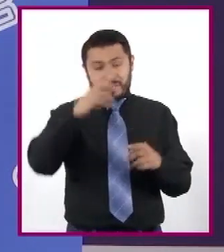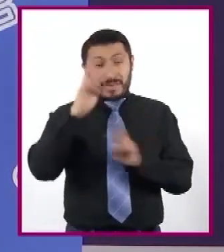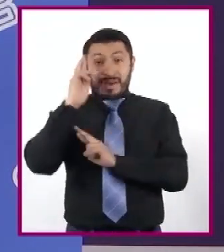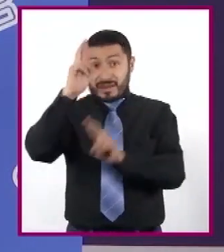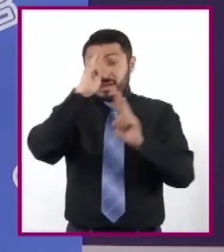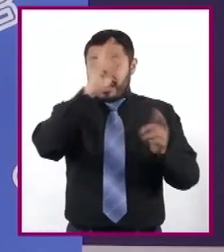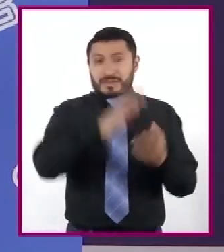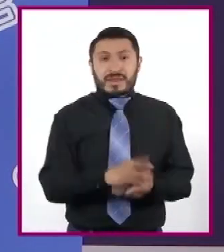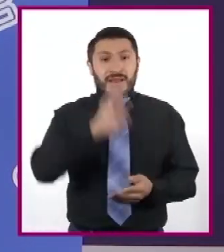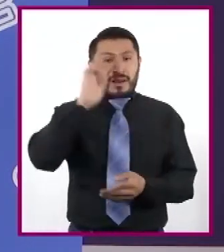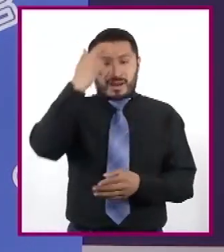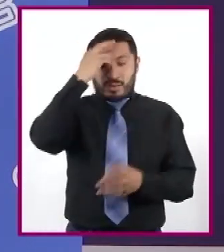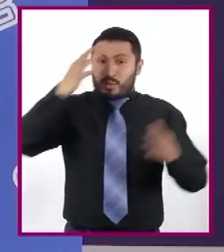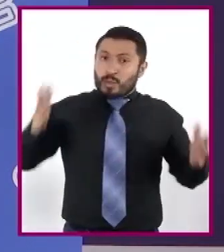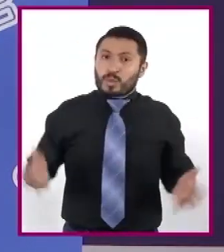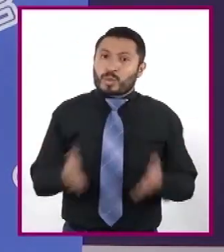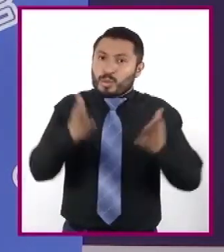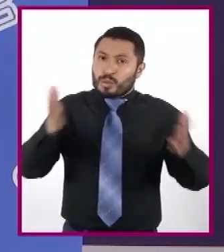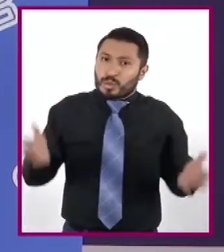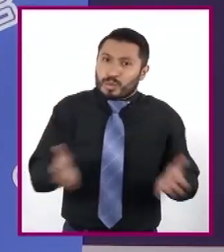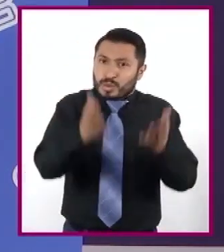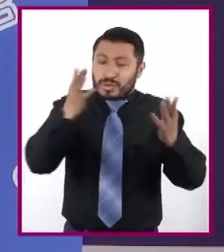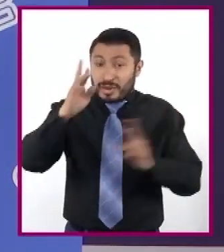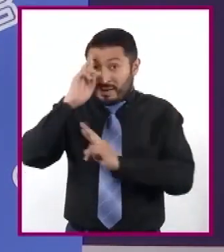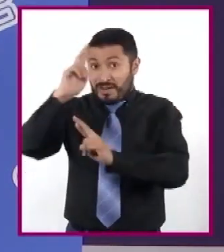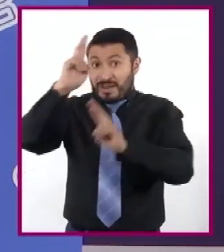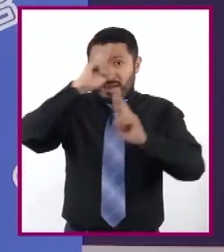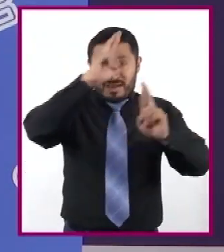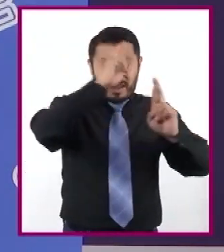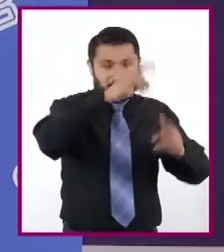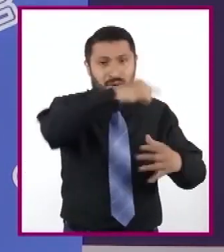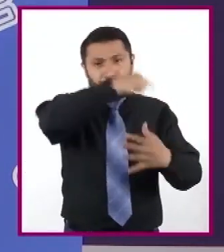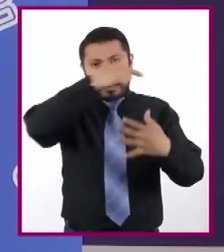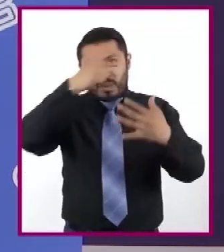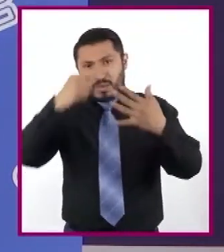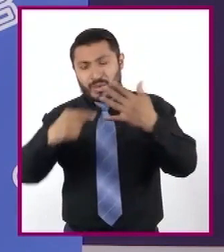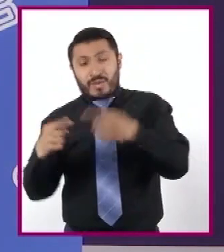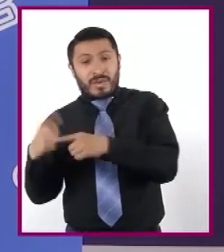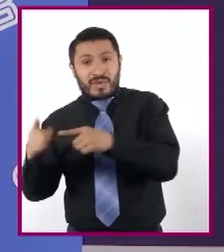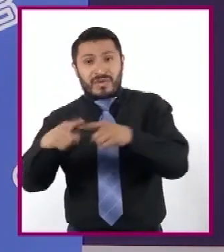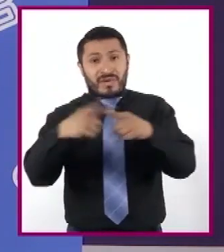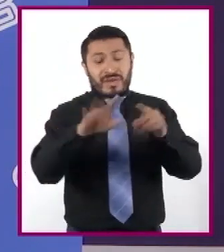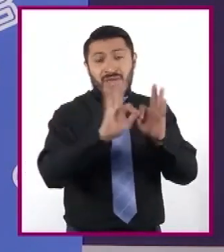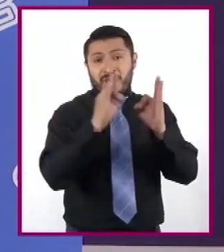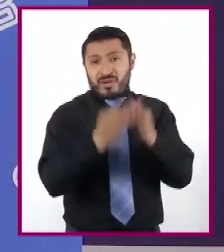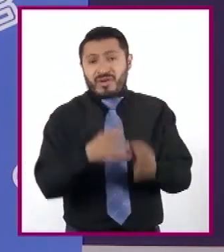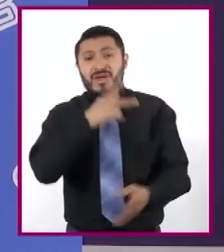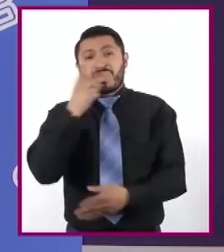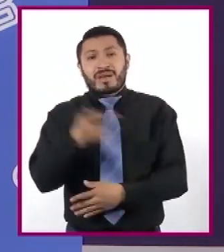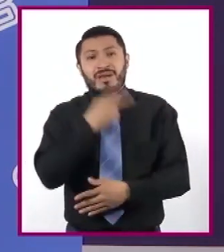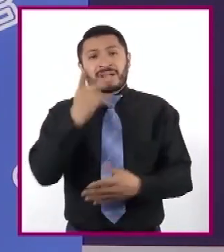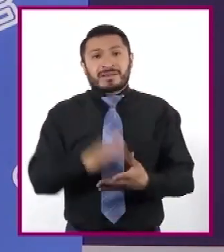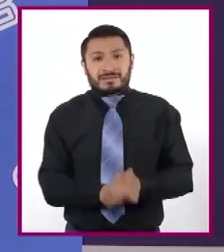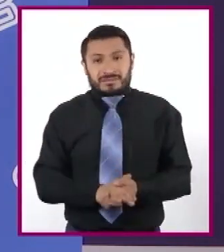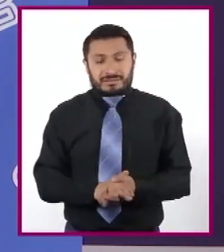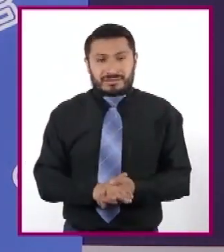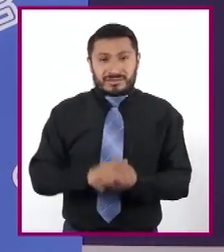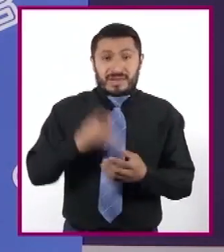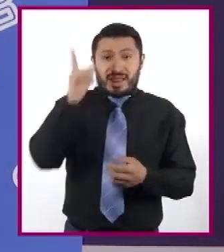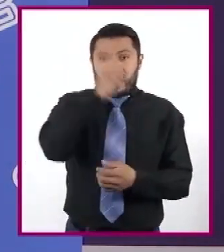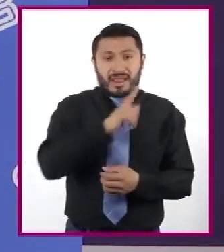que hay que fomentar el respeto a la diversidad lingüística y cultural de las comunidades y pueblos